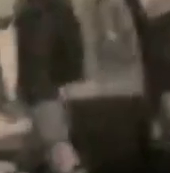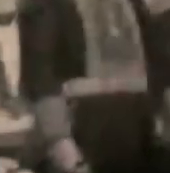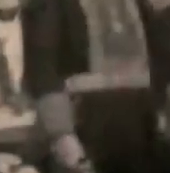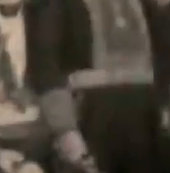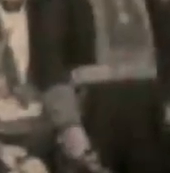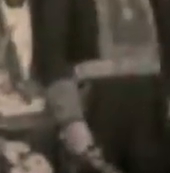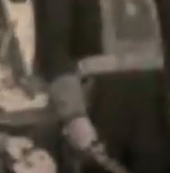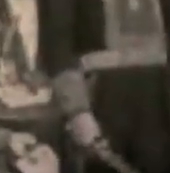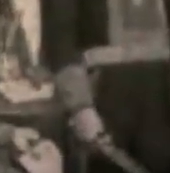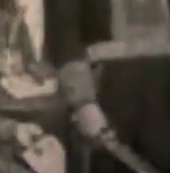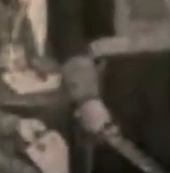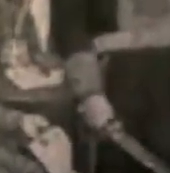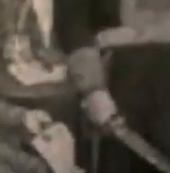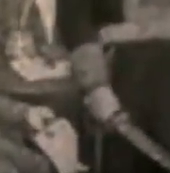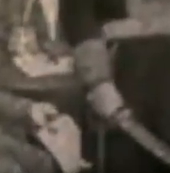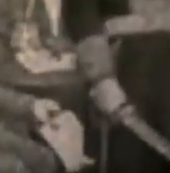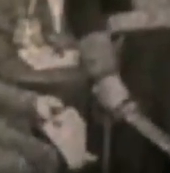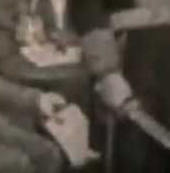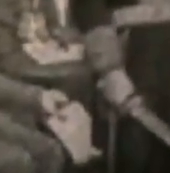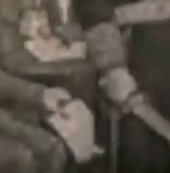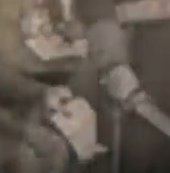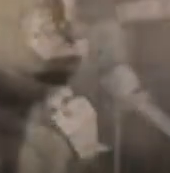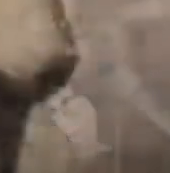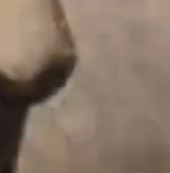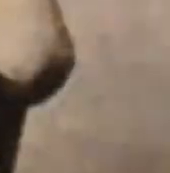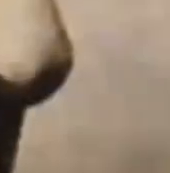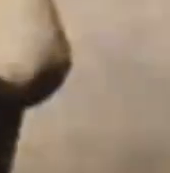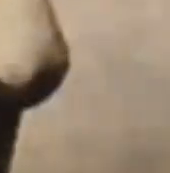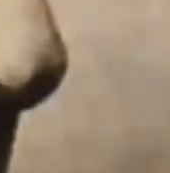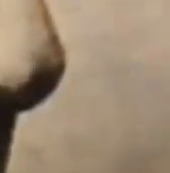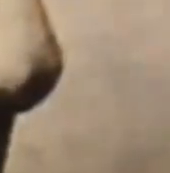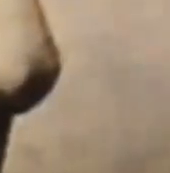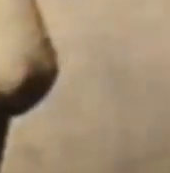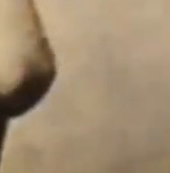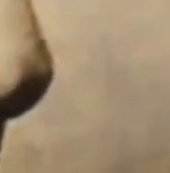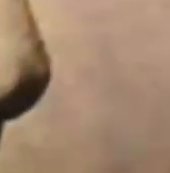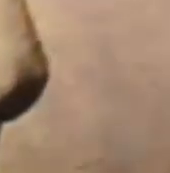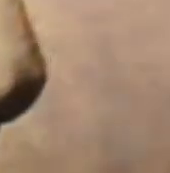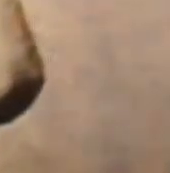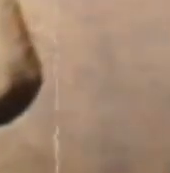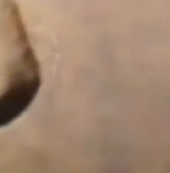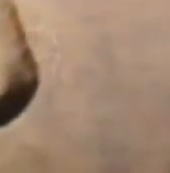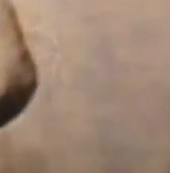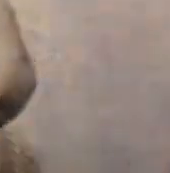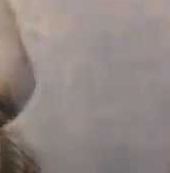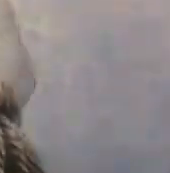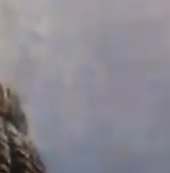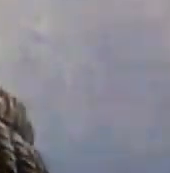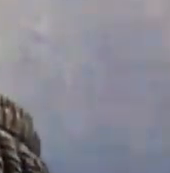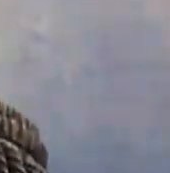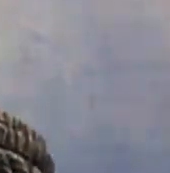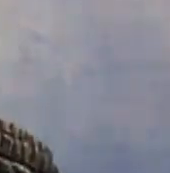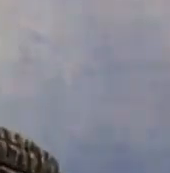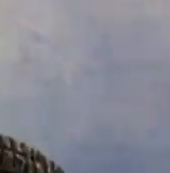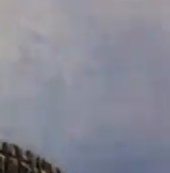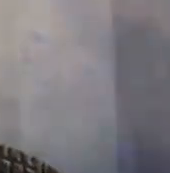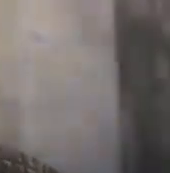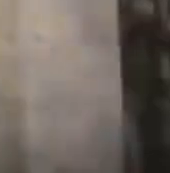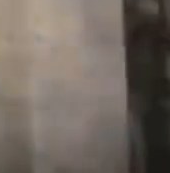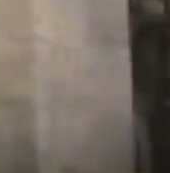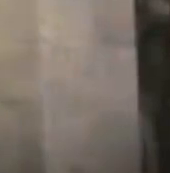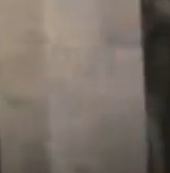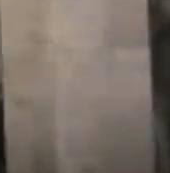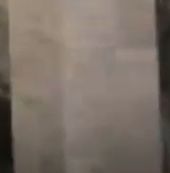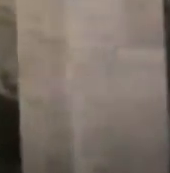Levantamiento encabezado por el cura Miguel Hidalgo y Costilla, el 16 de septiembre de 1812, Ignacio López Rayón decidió recordar